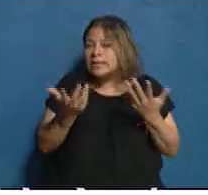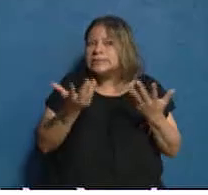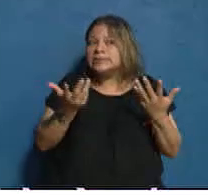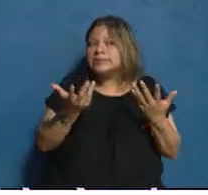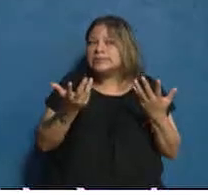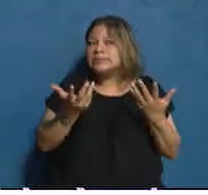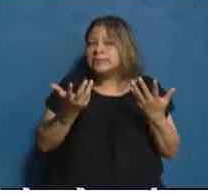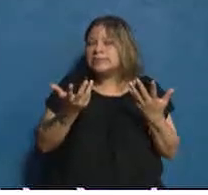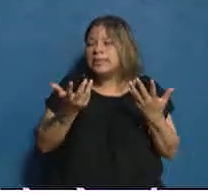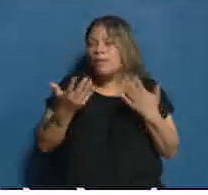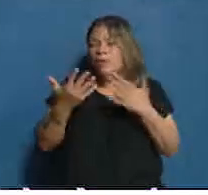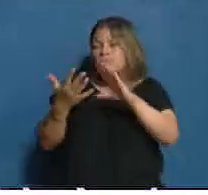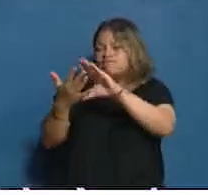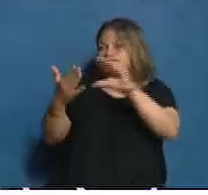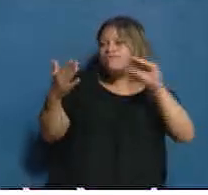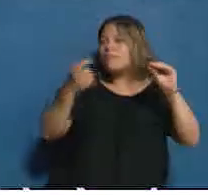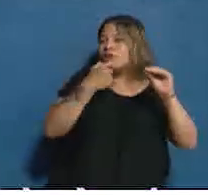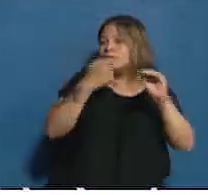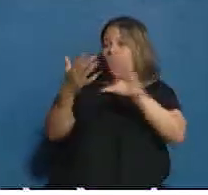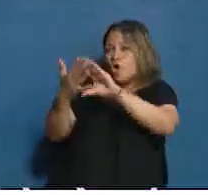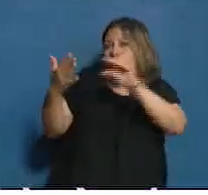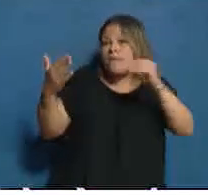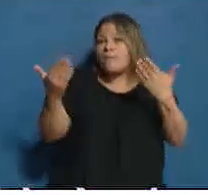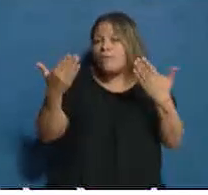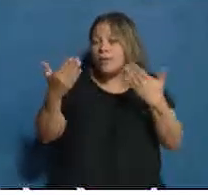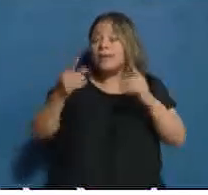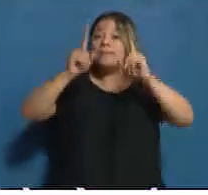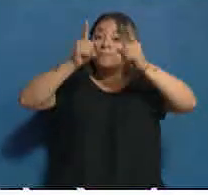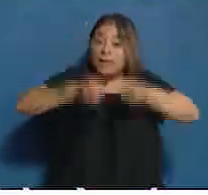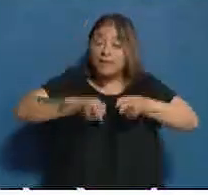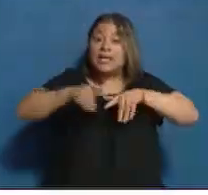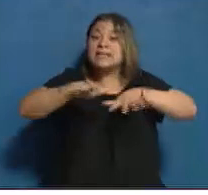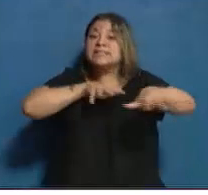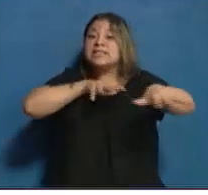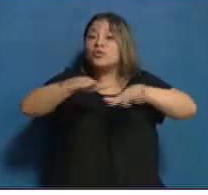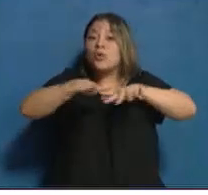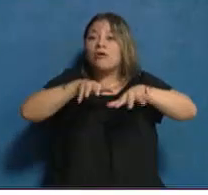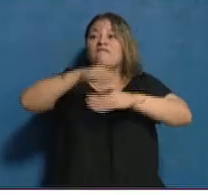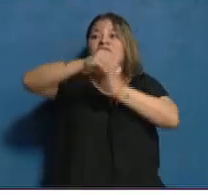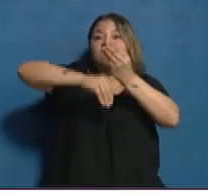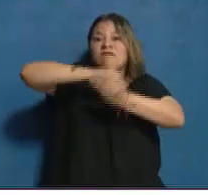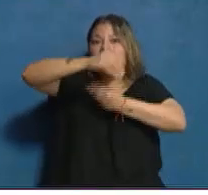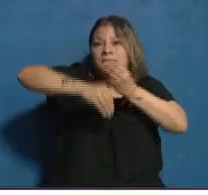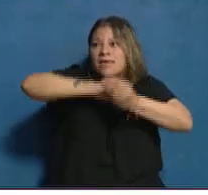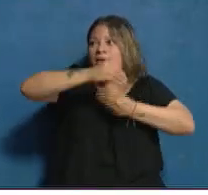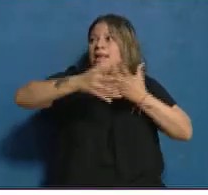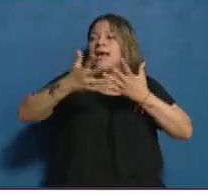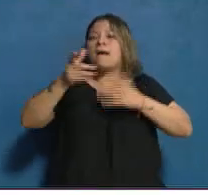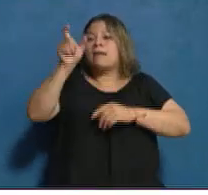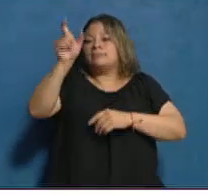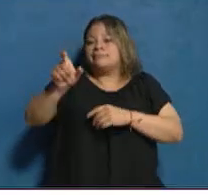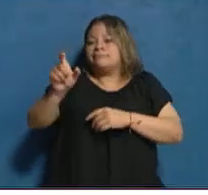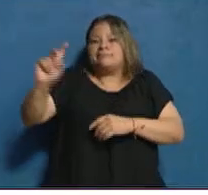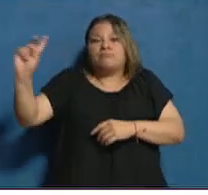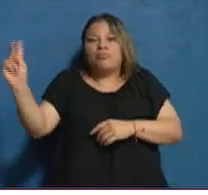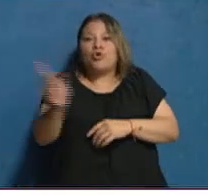alguno de estos argumentos. Luego, también tenemos la situación de aquellas familias que han vivido una pérdida